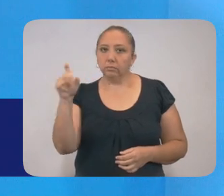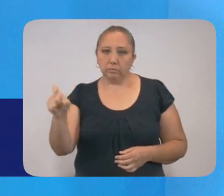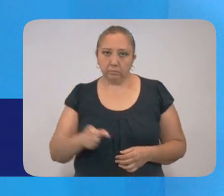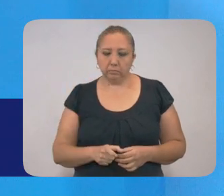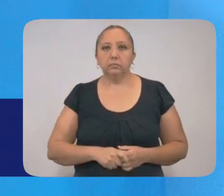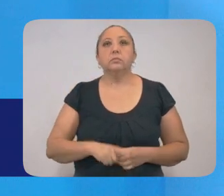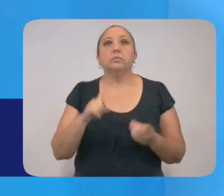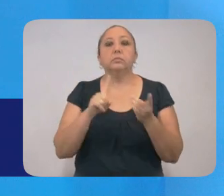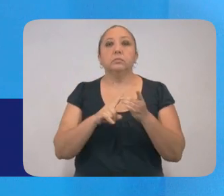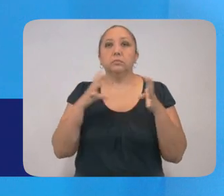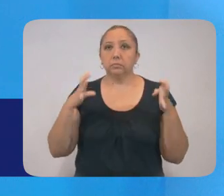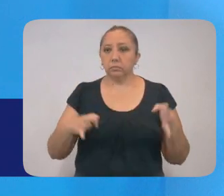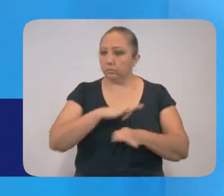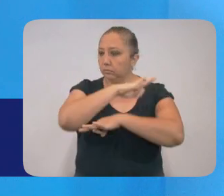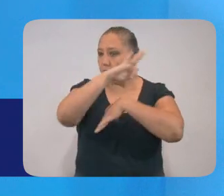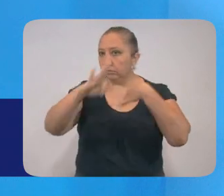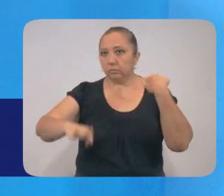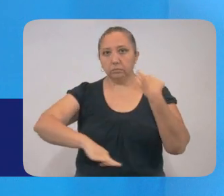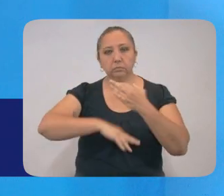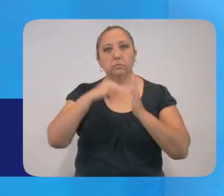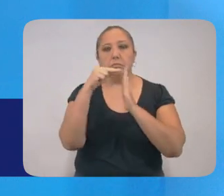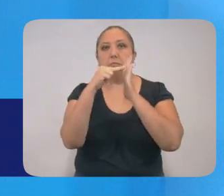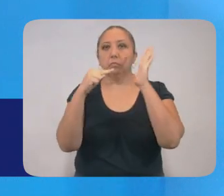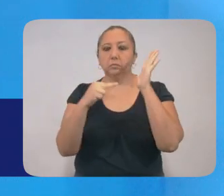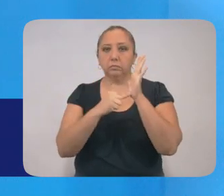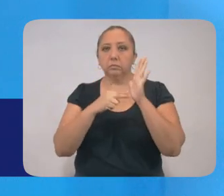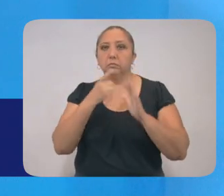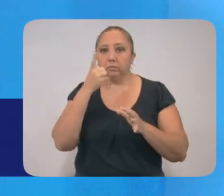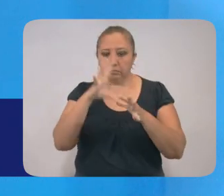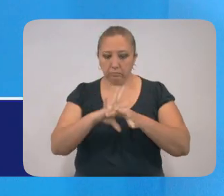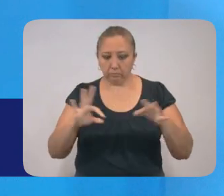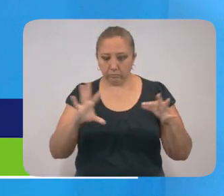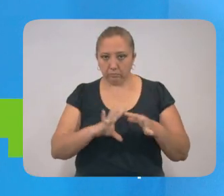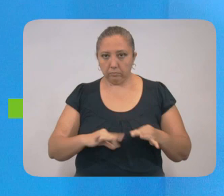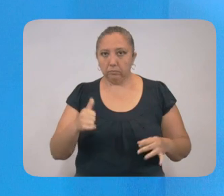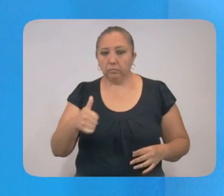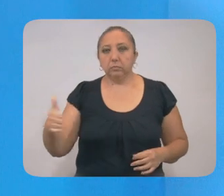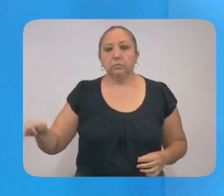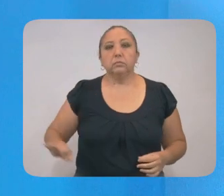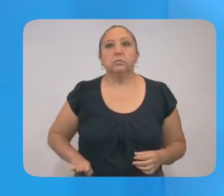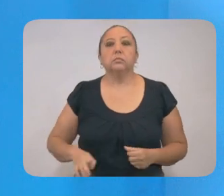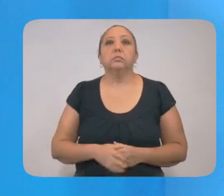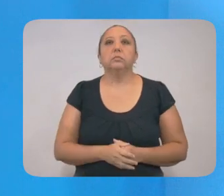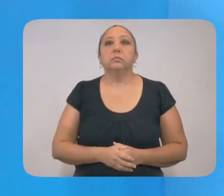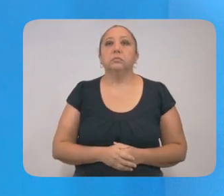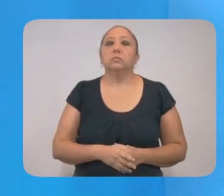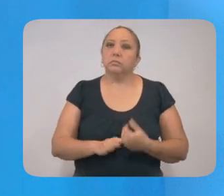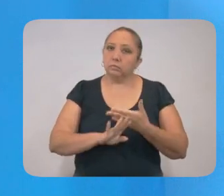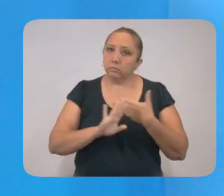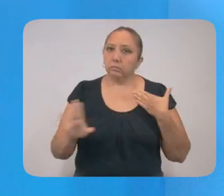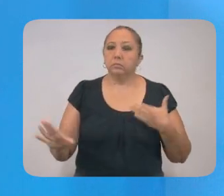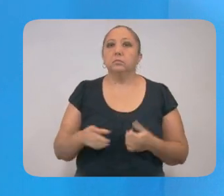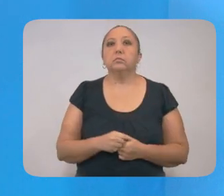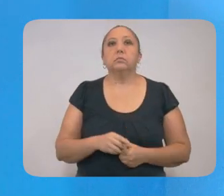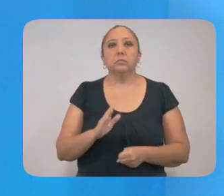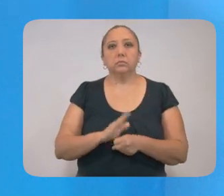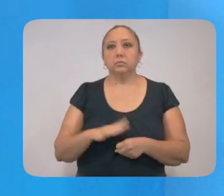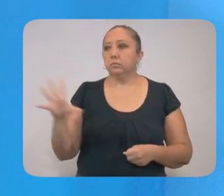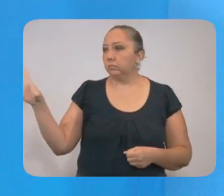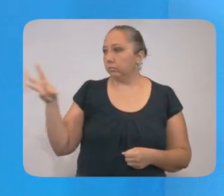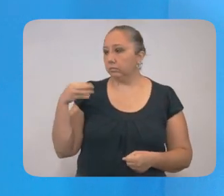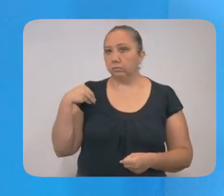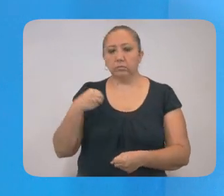reactivacion.yucatan.gob.mx, donde se encuentran todos los protocolos sanitarios específicos a cada giro comercial para prevenir y evitar contagios